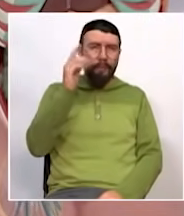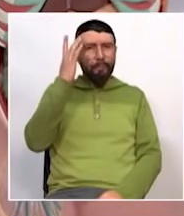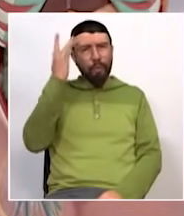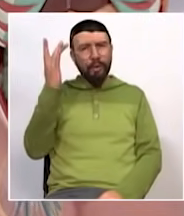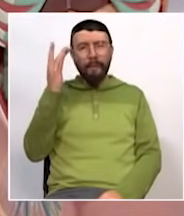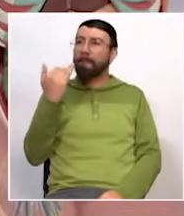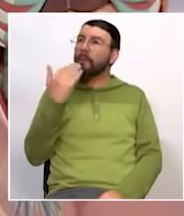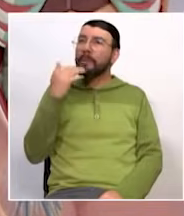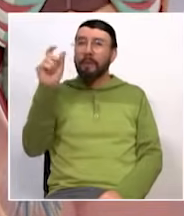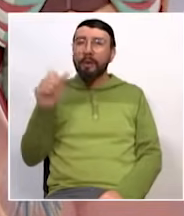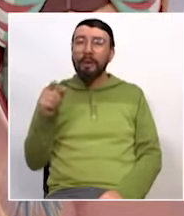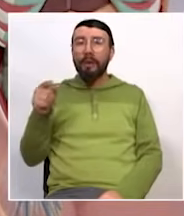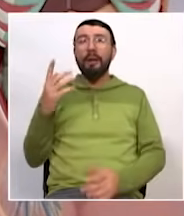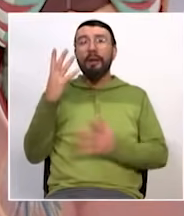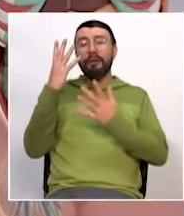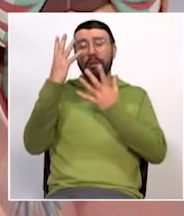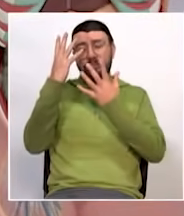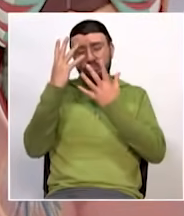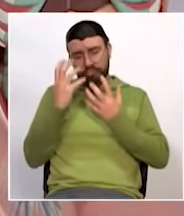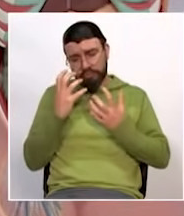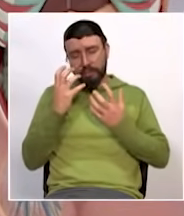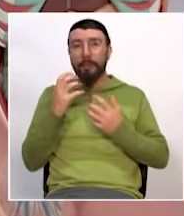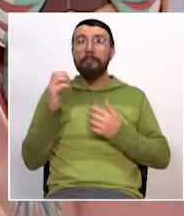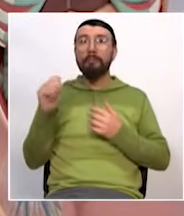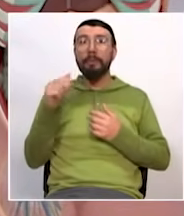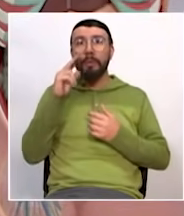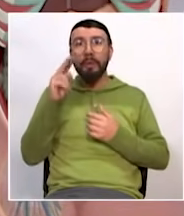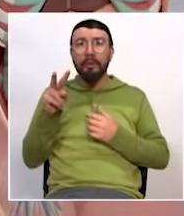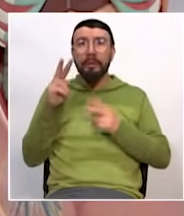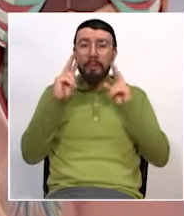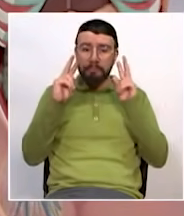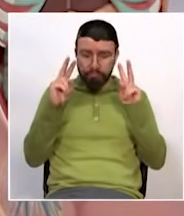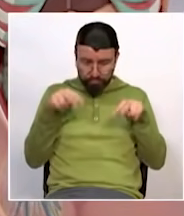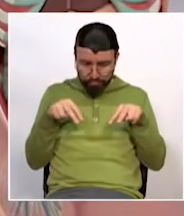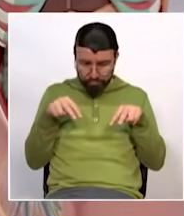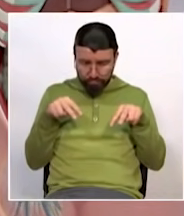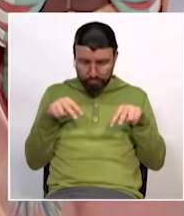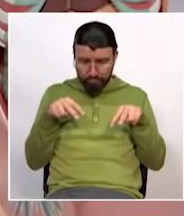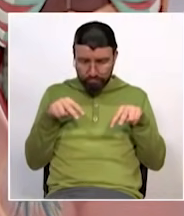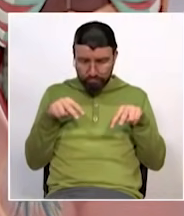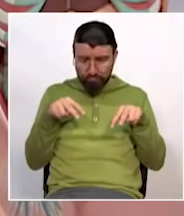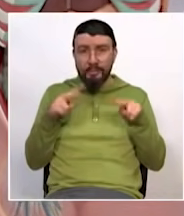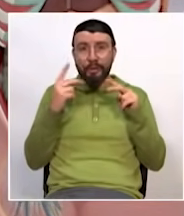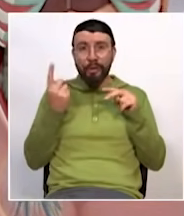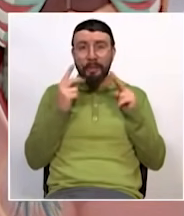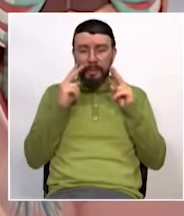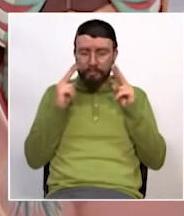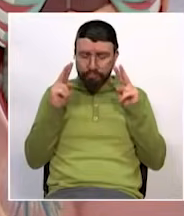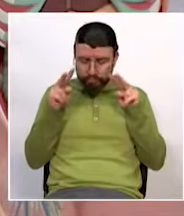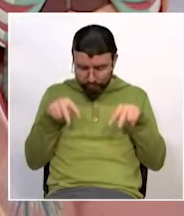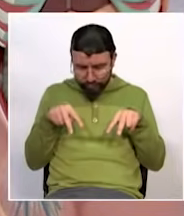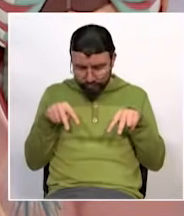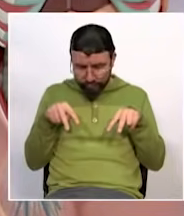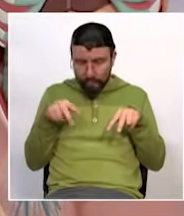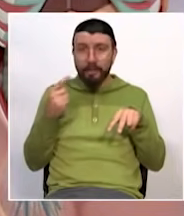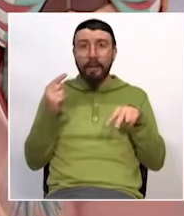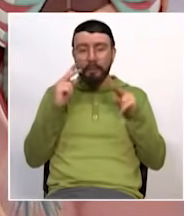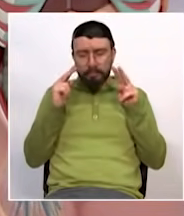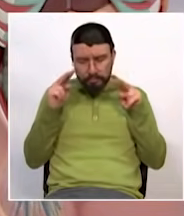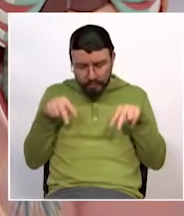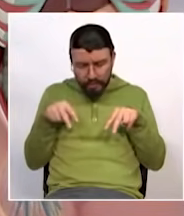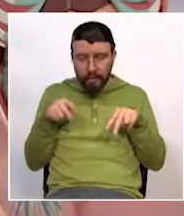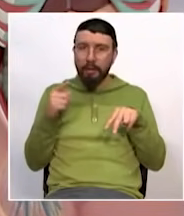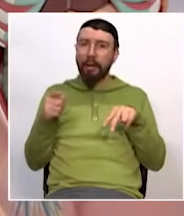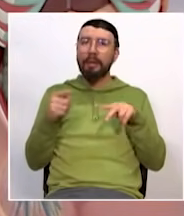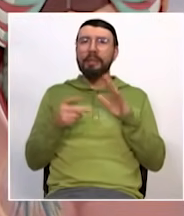persona está deprimida lo que hace es mirar hacia el piso y cuando una persona tiene la mirada hacia el piso está metida en un